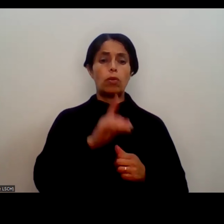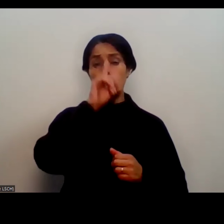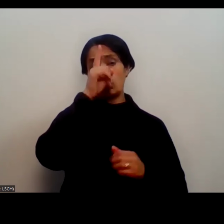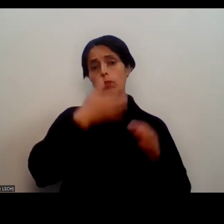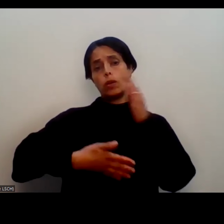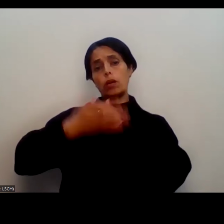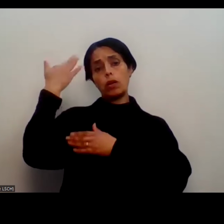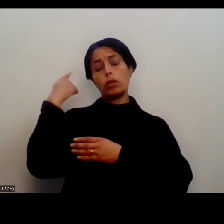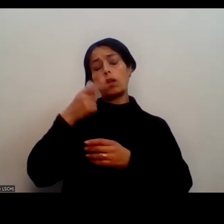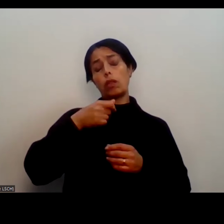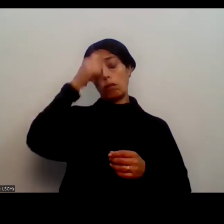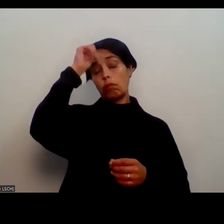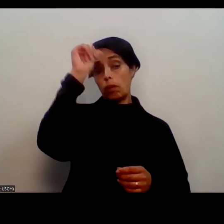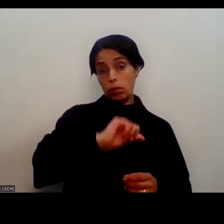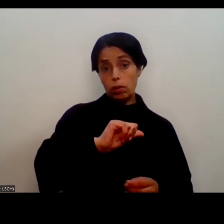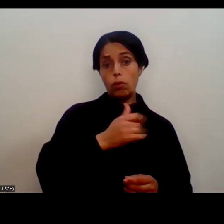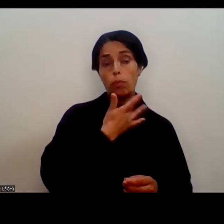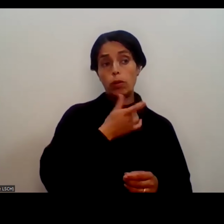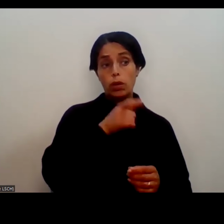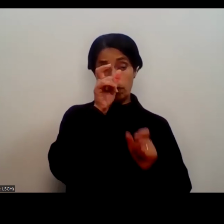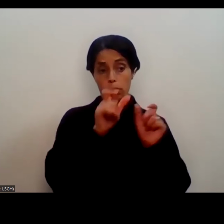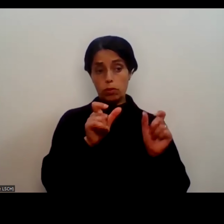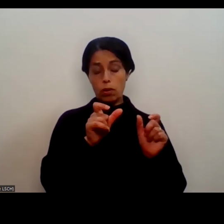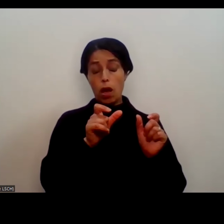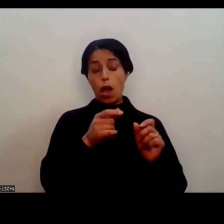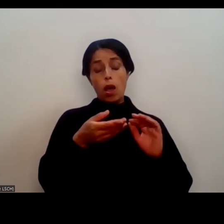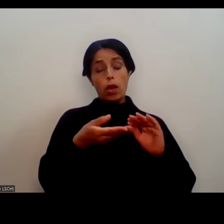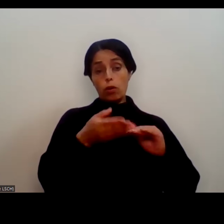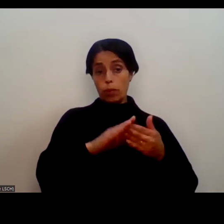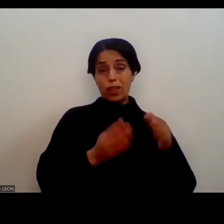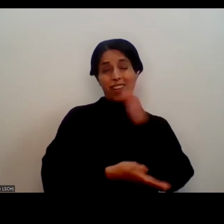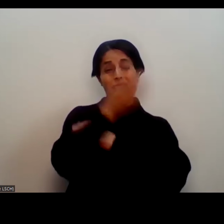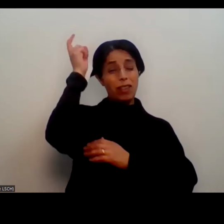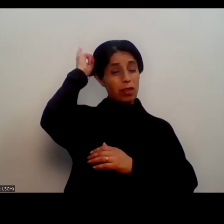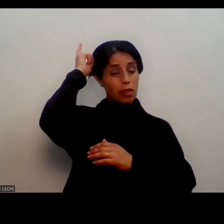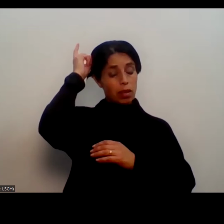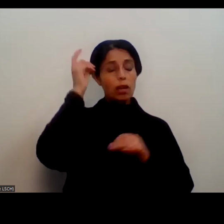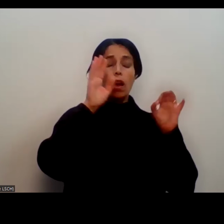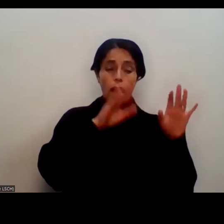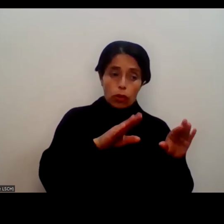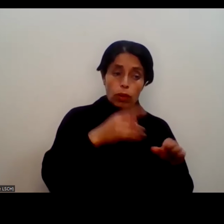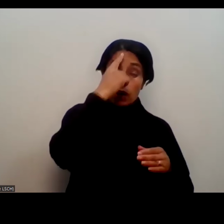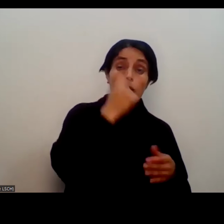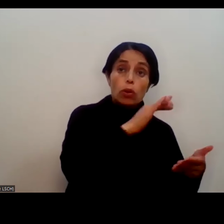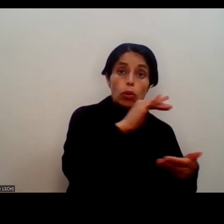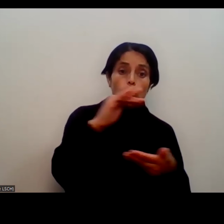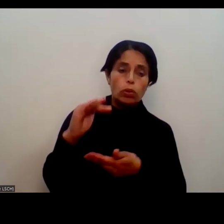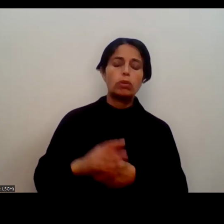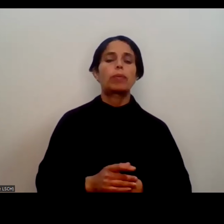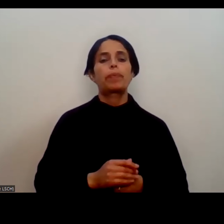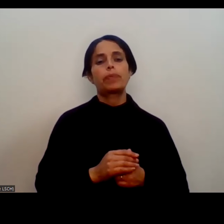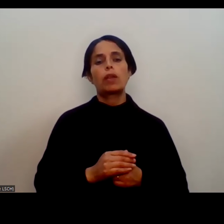El castigo por la idolatría. Entonces, pero lo interesante desde el punto de vista